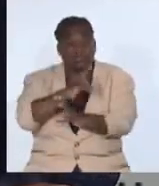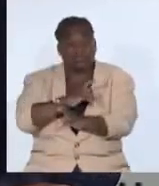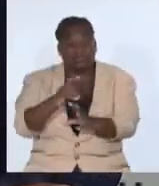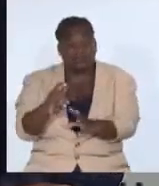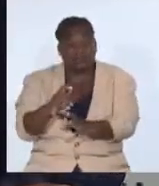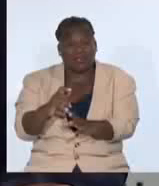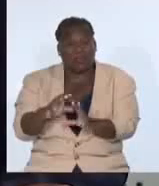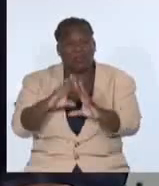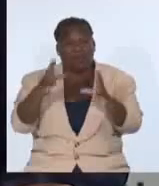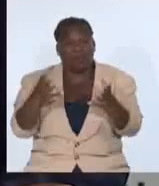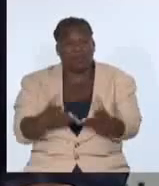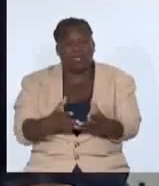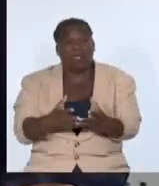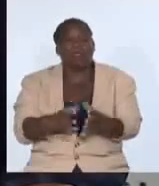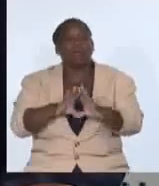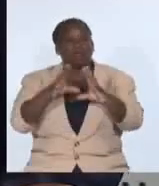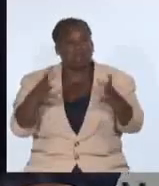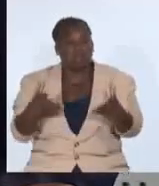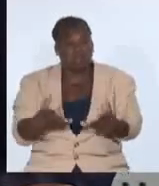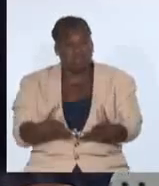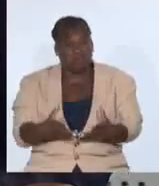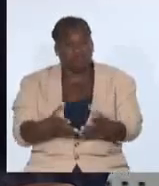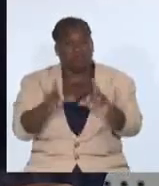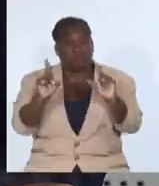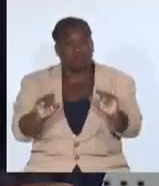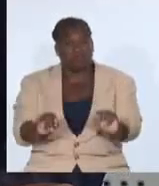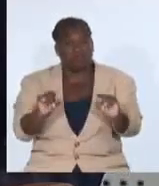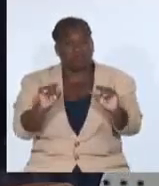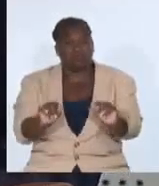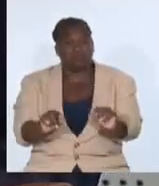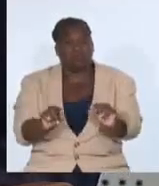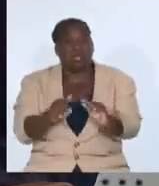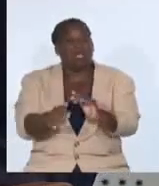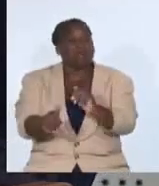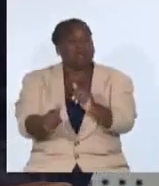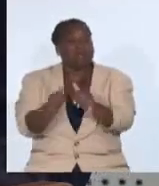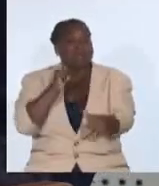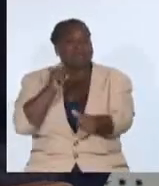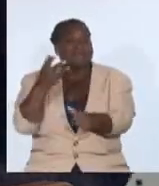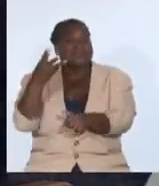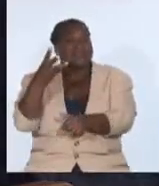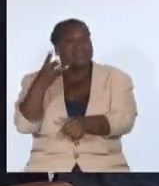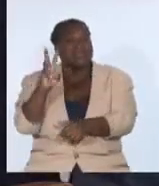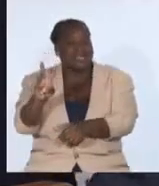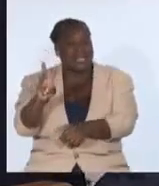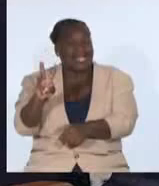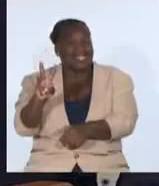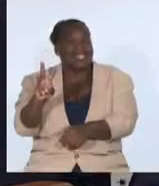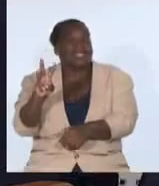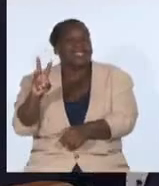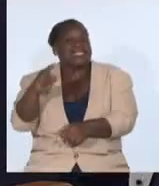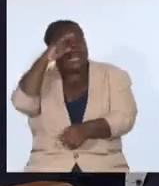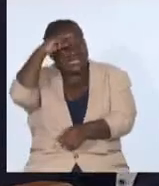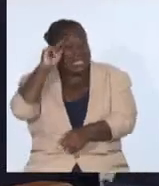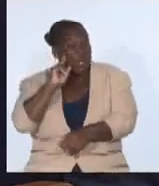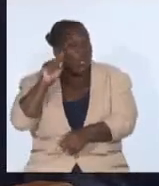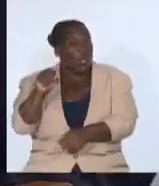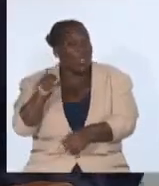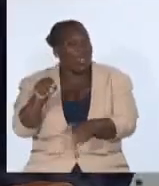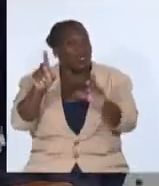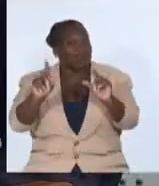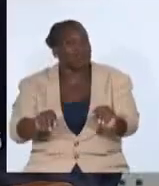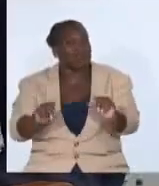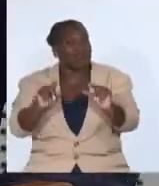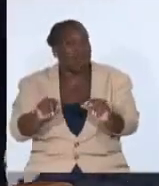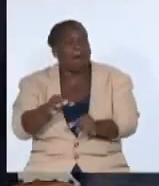el mundo haya reducido tres haya retrocedido tres décadas en materia de reducción de la pobreza